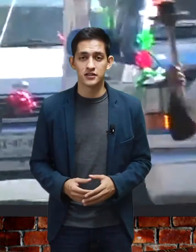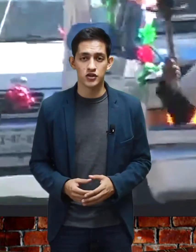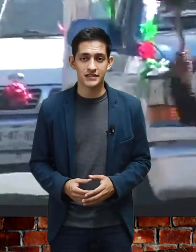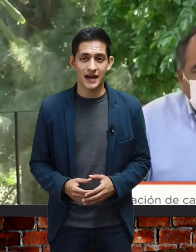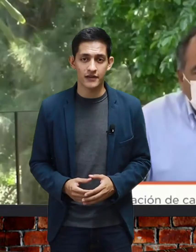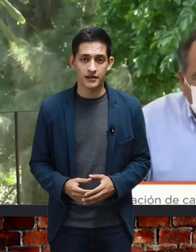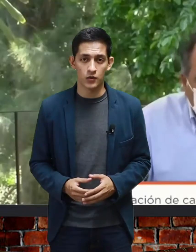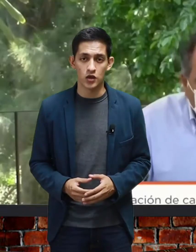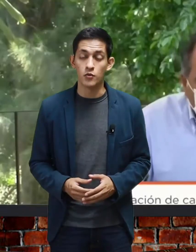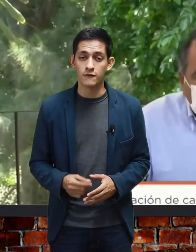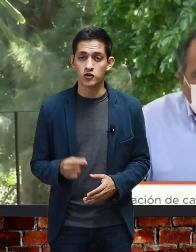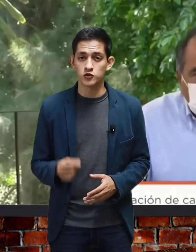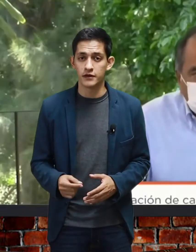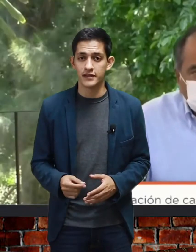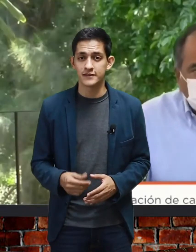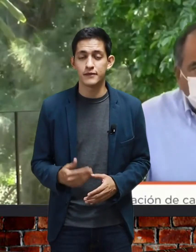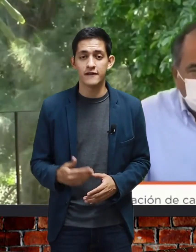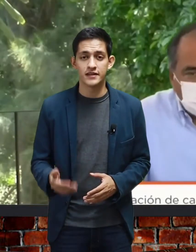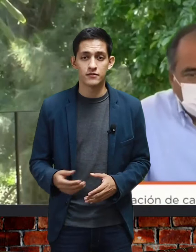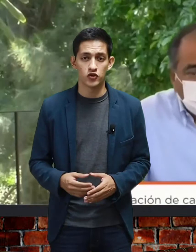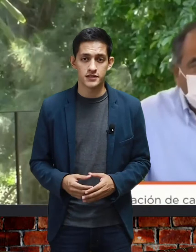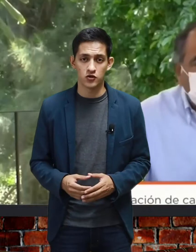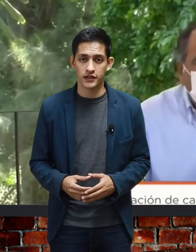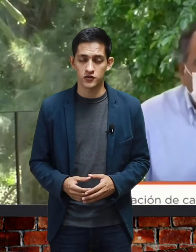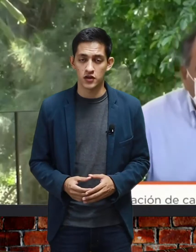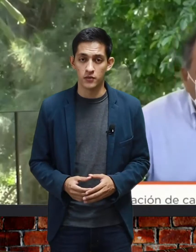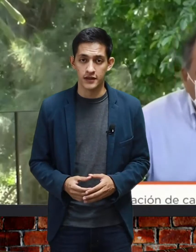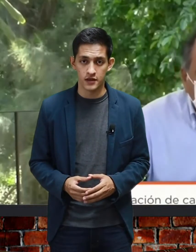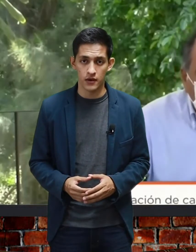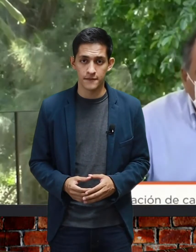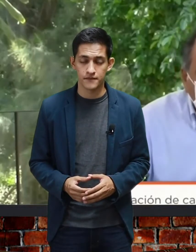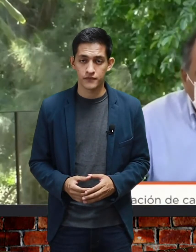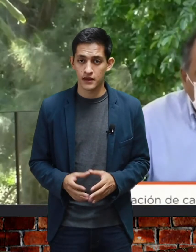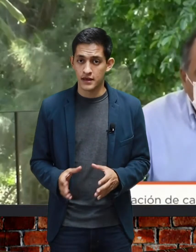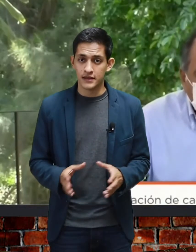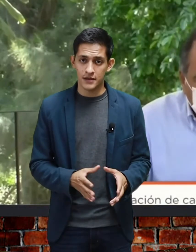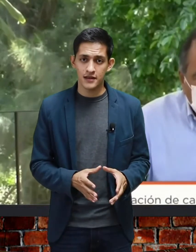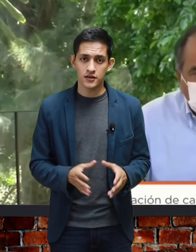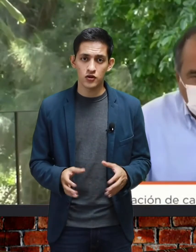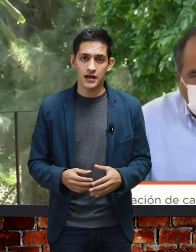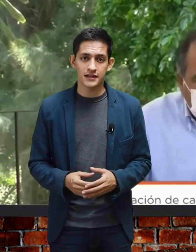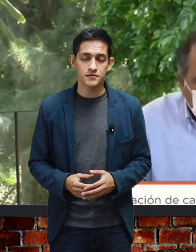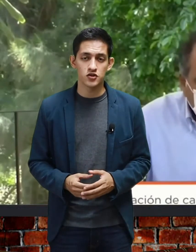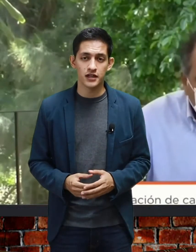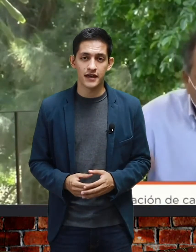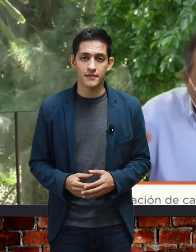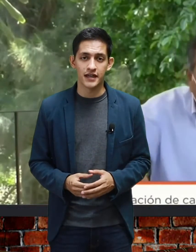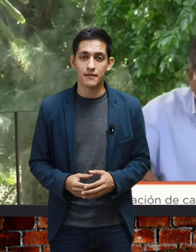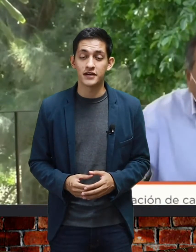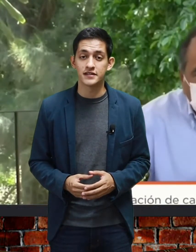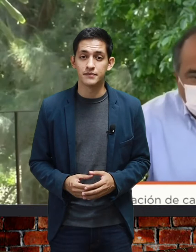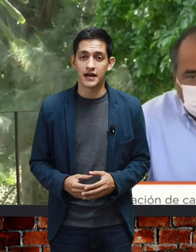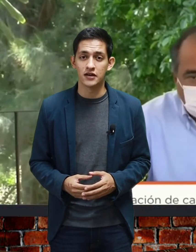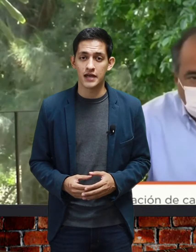las celebraciones a la Virgen de Guadalupe fueron suspendidas para evitar brotes de contagios de COVID-19. También adelantó que en la transmisión del día